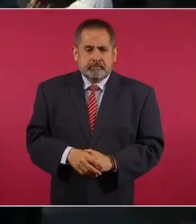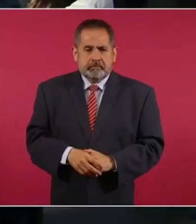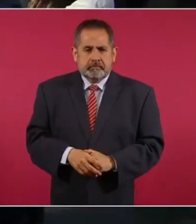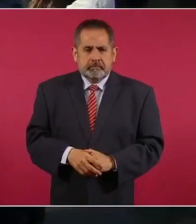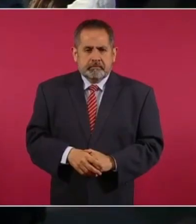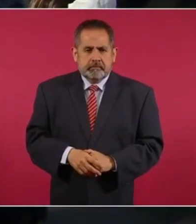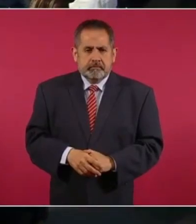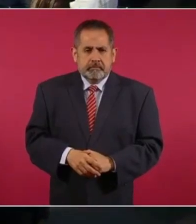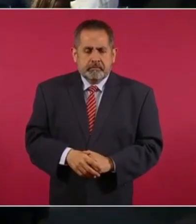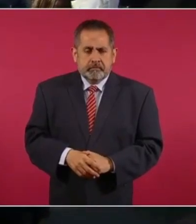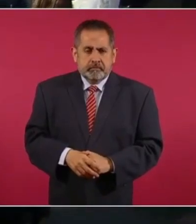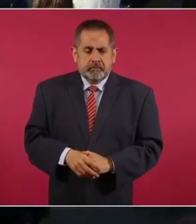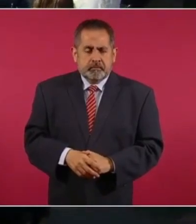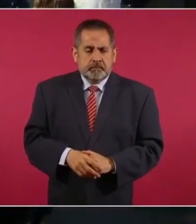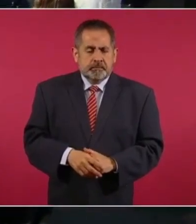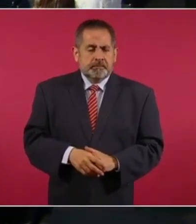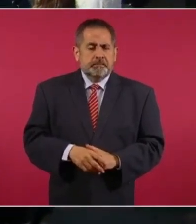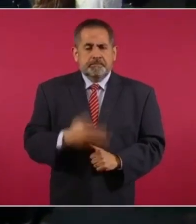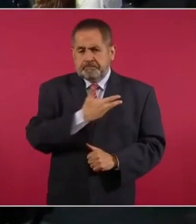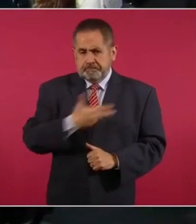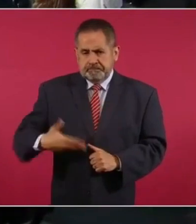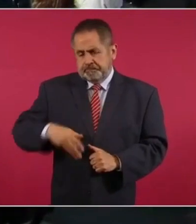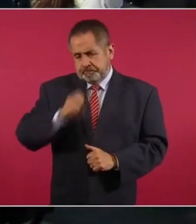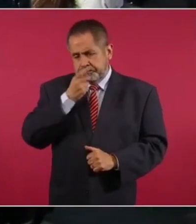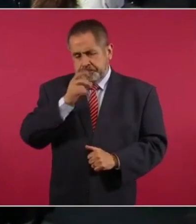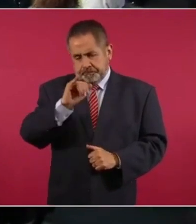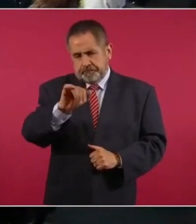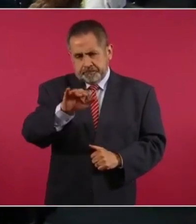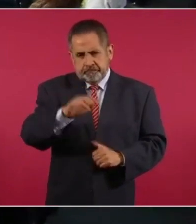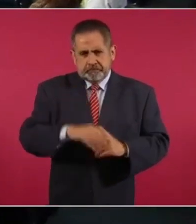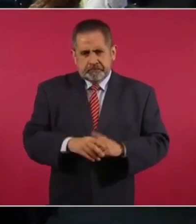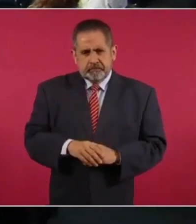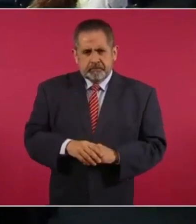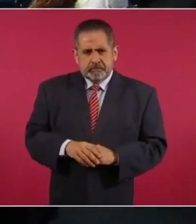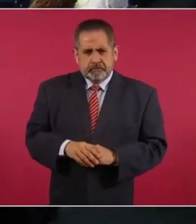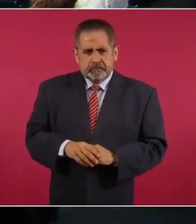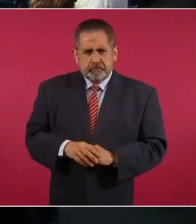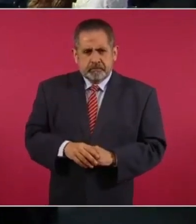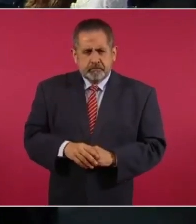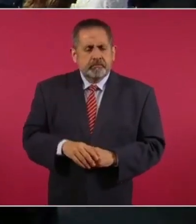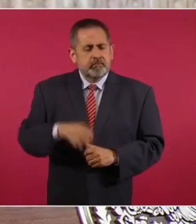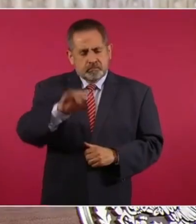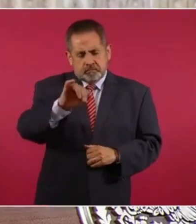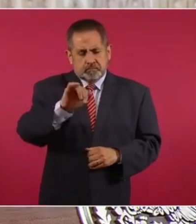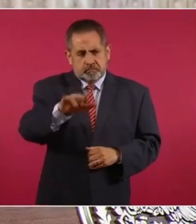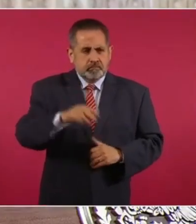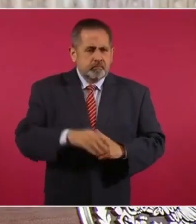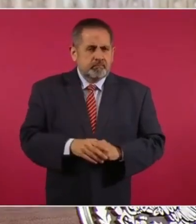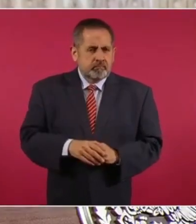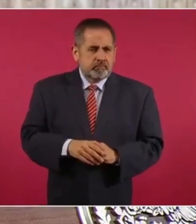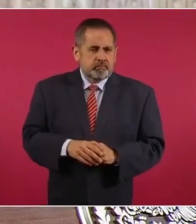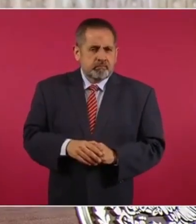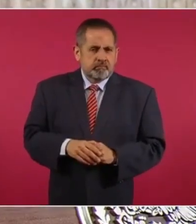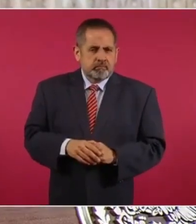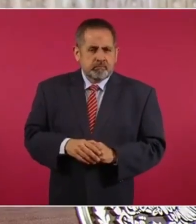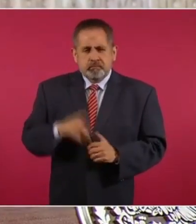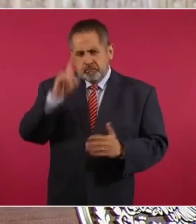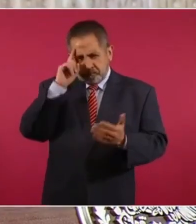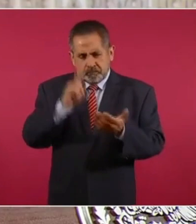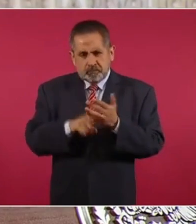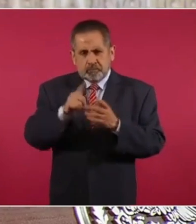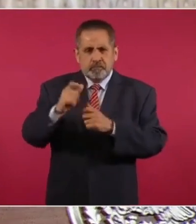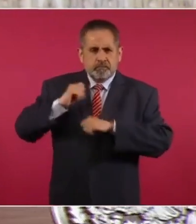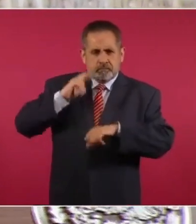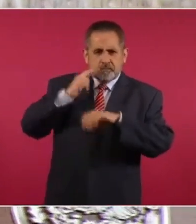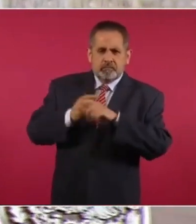Sí. Yo te en ese sentido, diría, ¿qué podría ser? Pues yo creo que eso